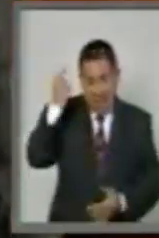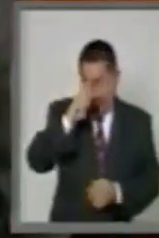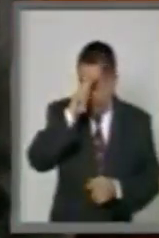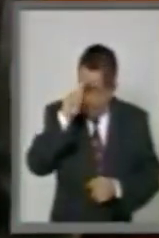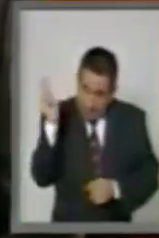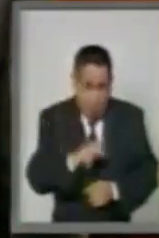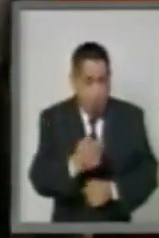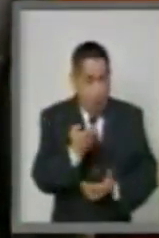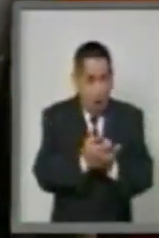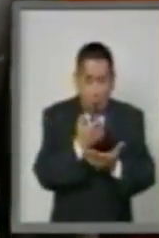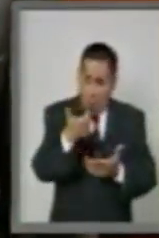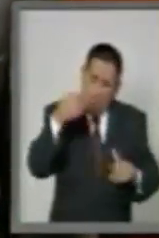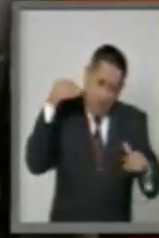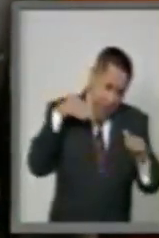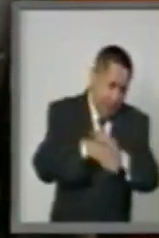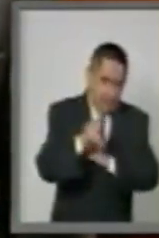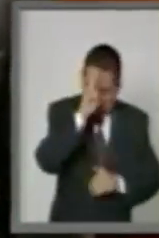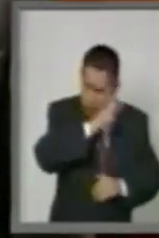y social.